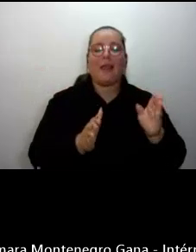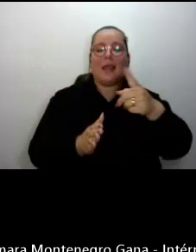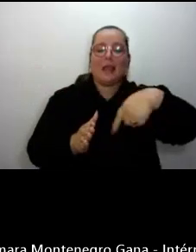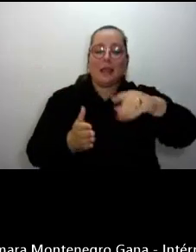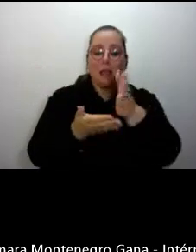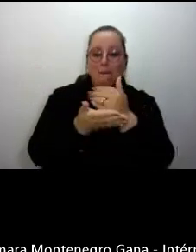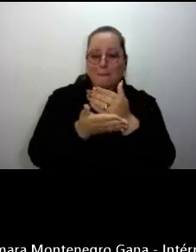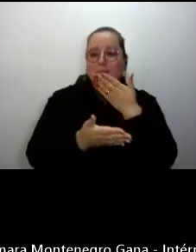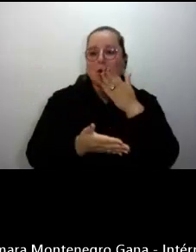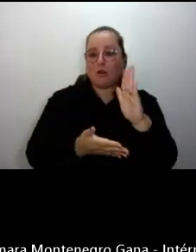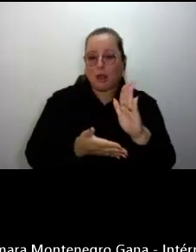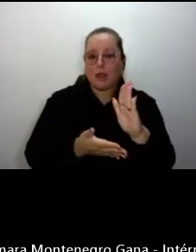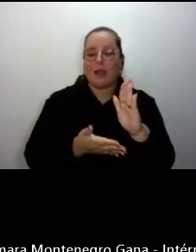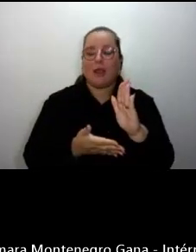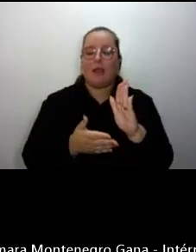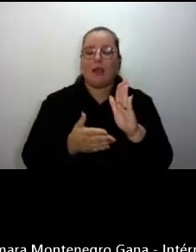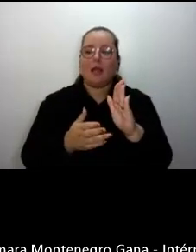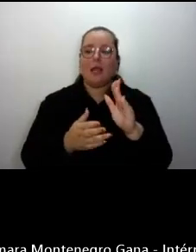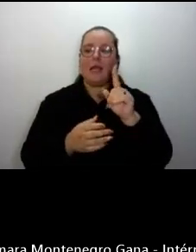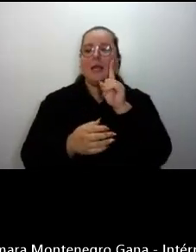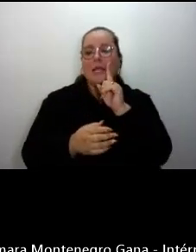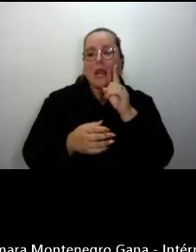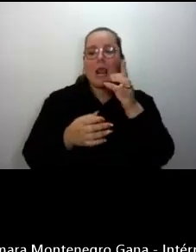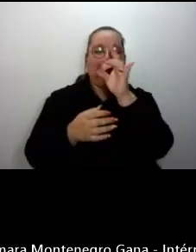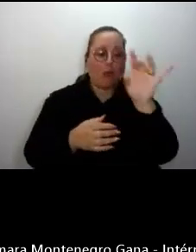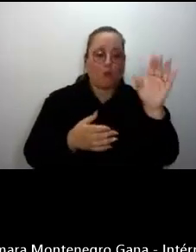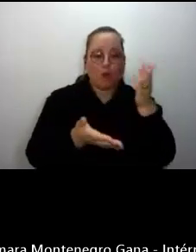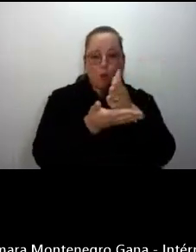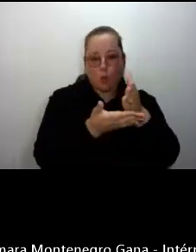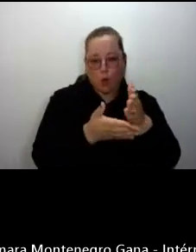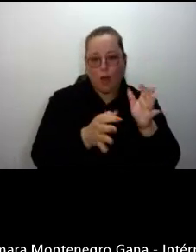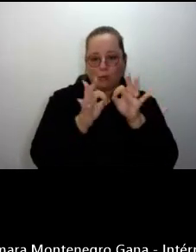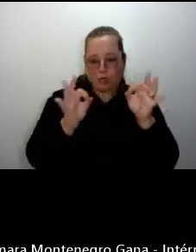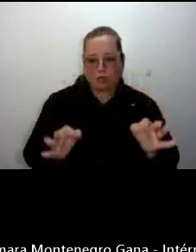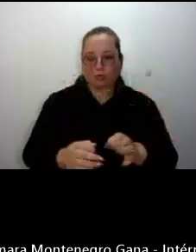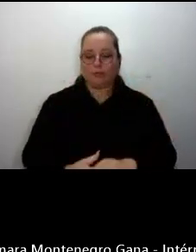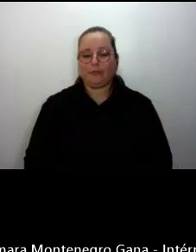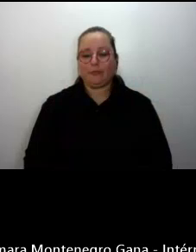de mejoramiento que se realizan en cada establecimiento educativo.